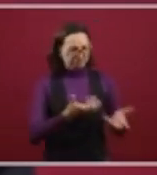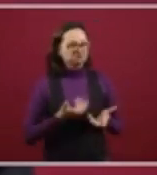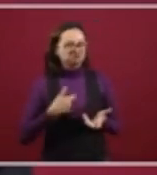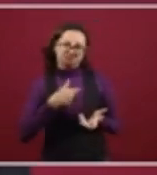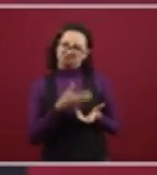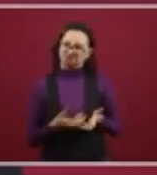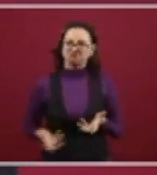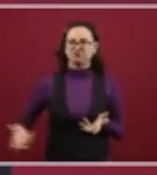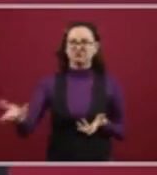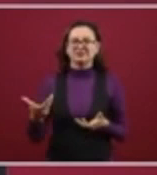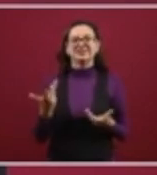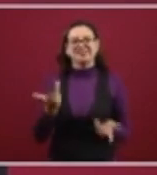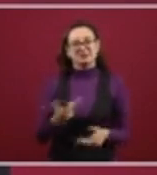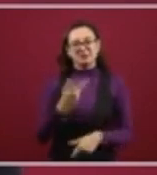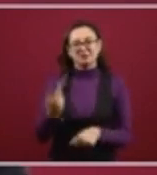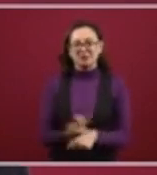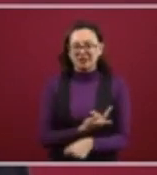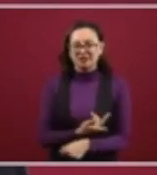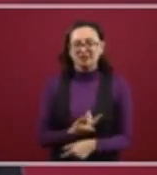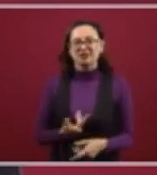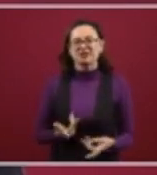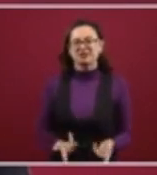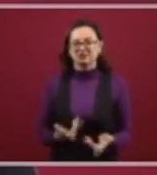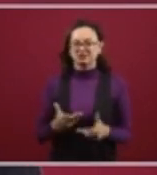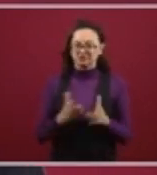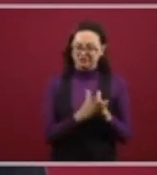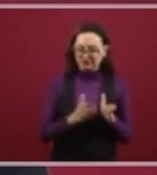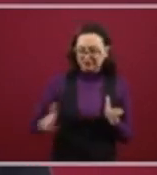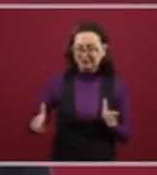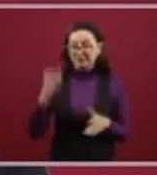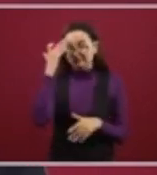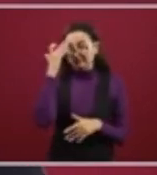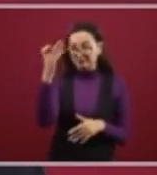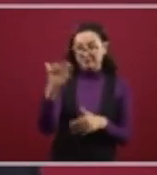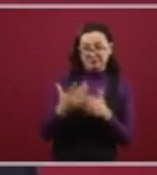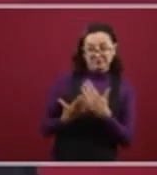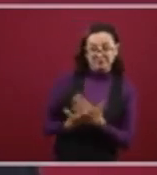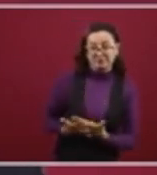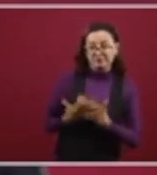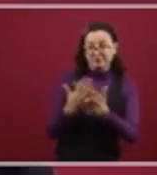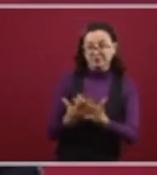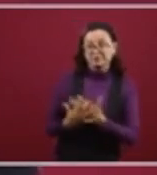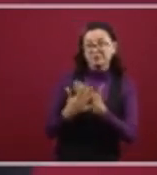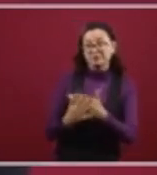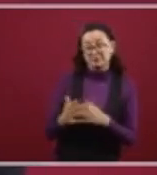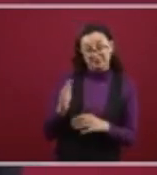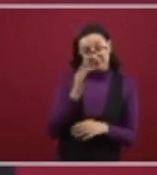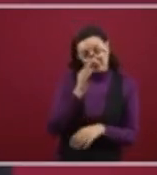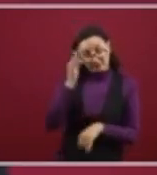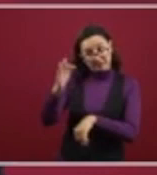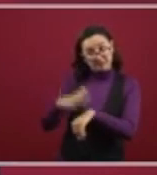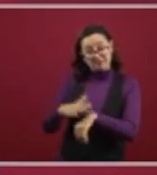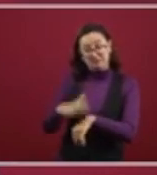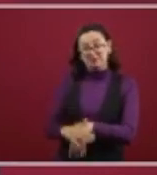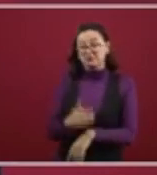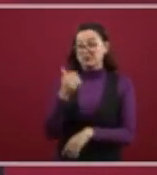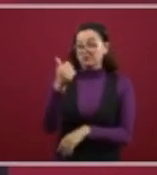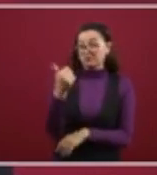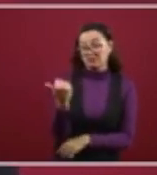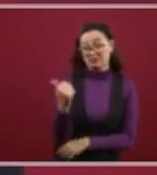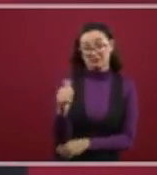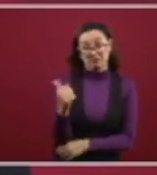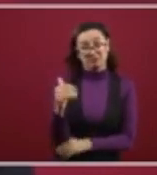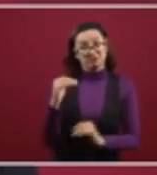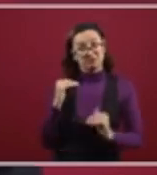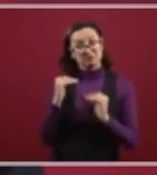hemos señalado de que hemos dado ese margen de tiempo hasta el día 6 de agosto,